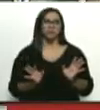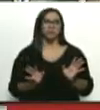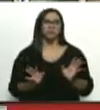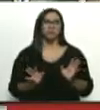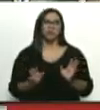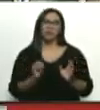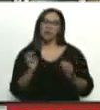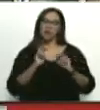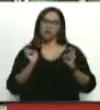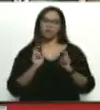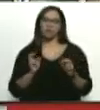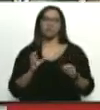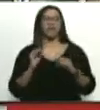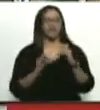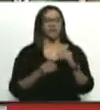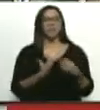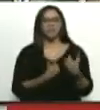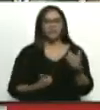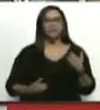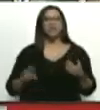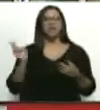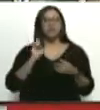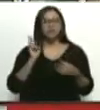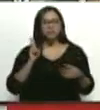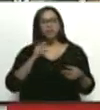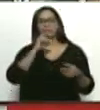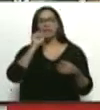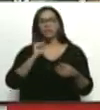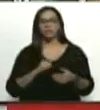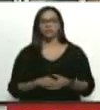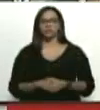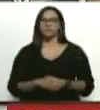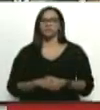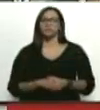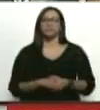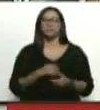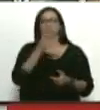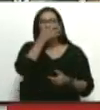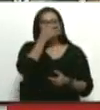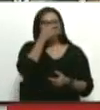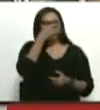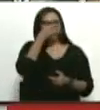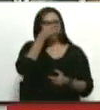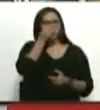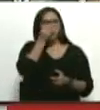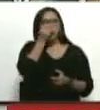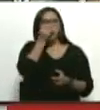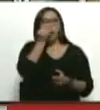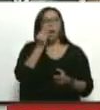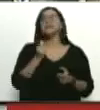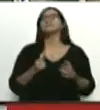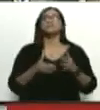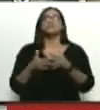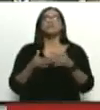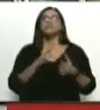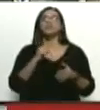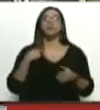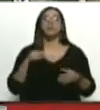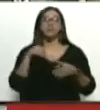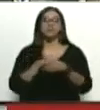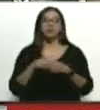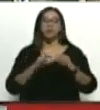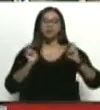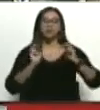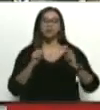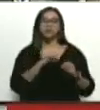o la nota, que hablan el presidente de Venezuela, Nicolás Maduro. Estados Unidos no tiene que meterse en los asuntos internos ni de Venezuela